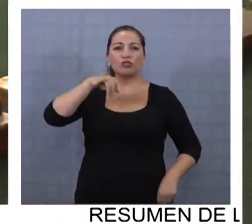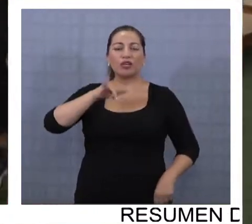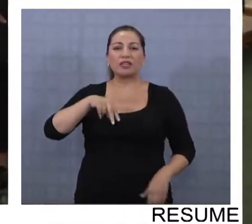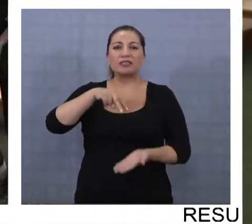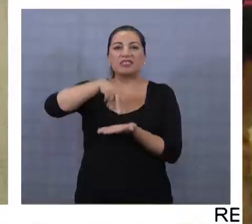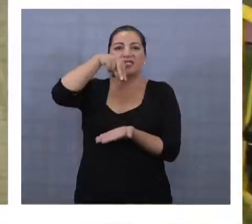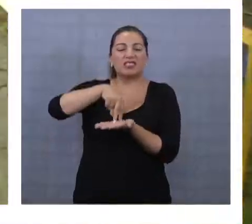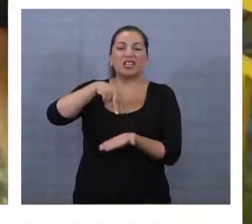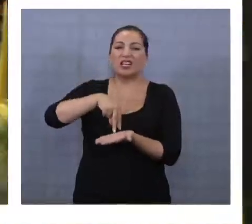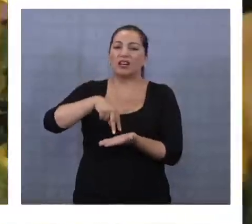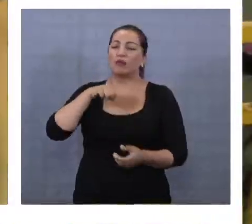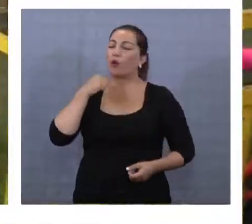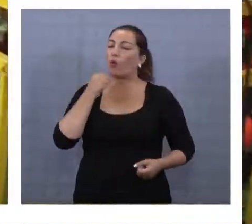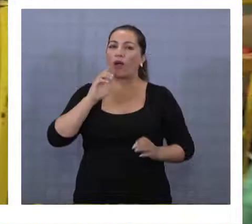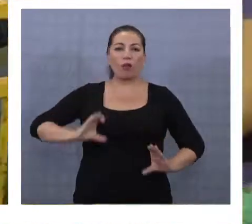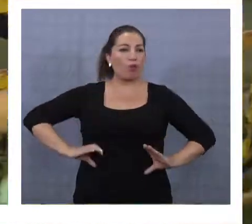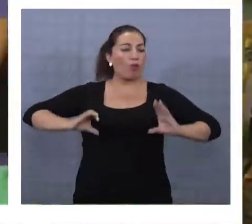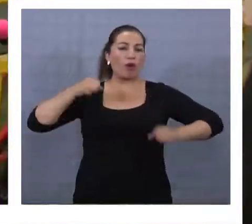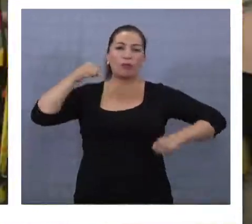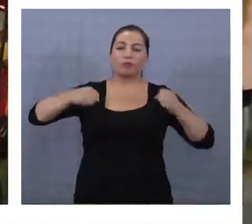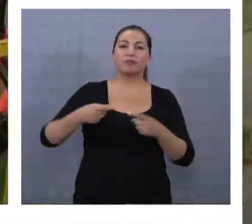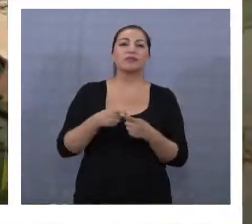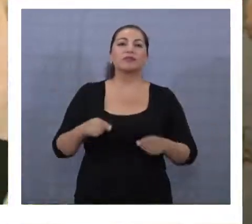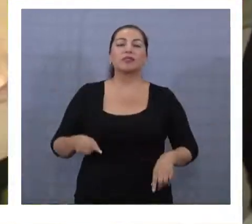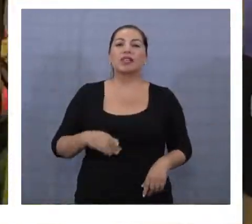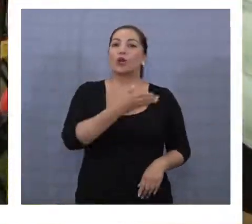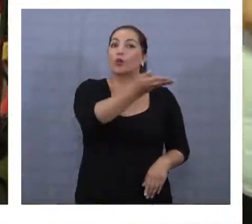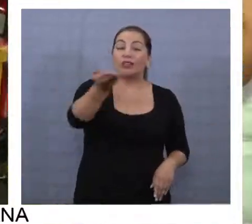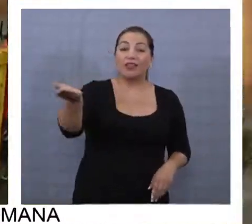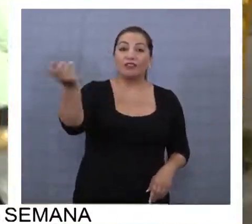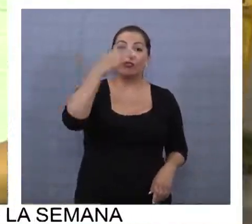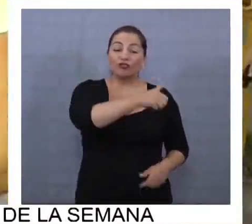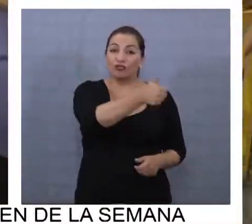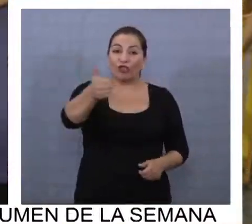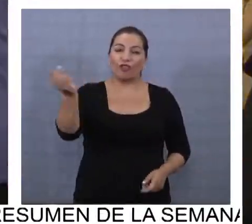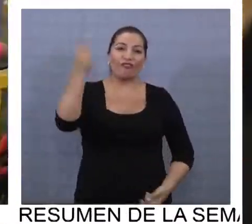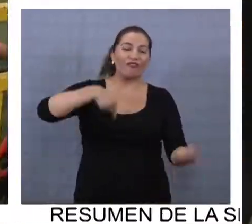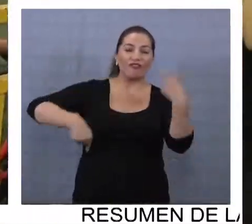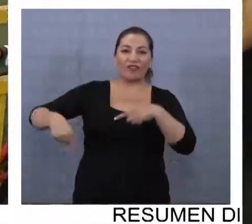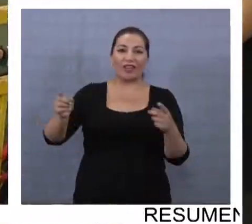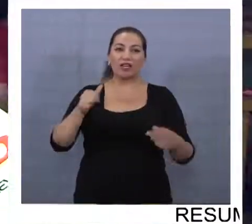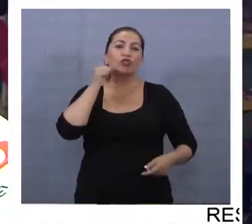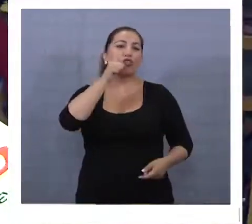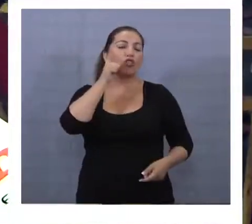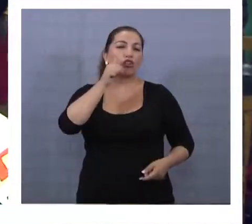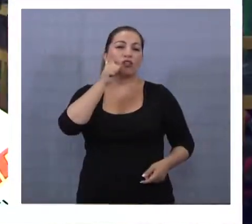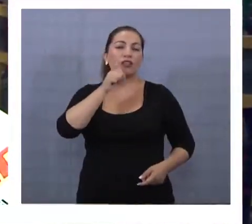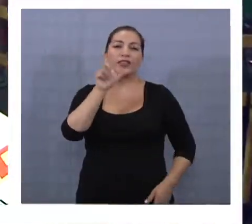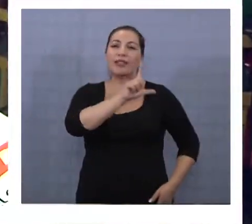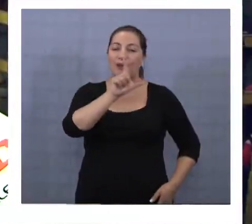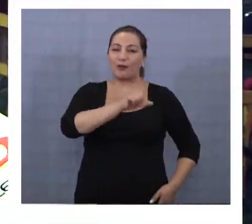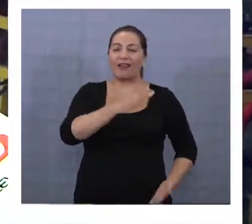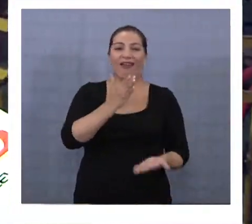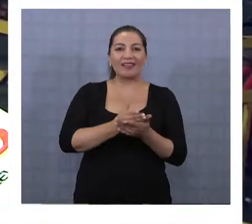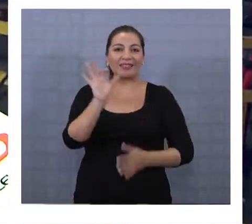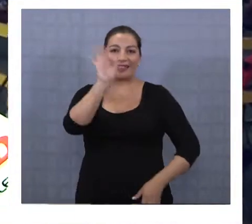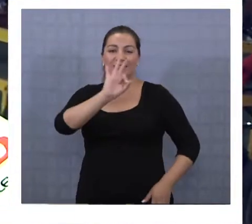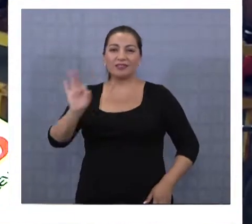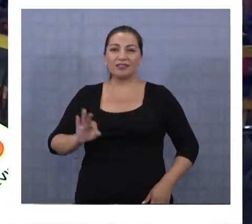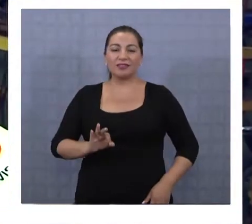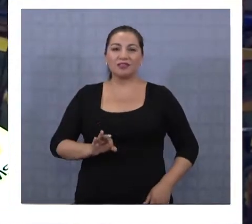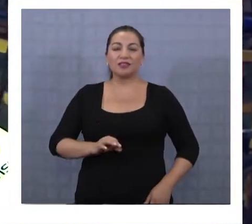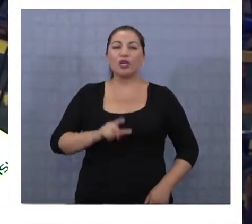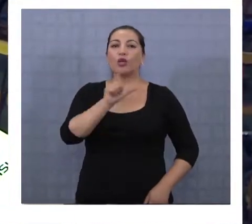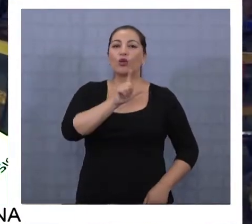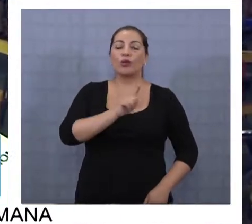jump y entrenamiento funcional. Chicos, vengan todos aquí al gimnasio al aire libre, estamos todos los días, de lunes a sábado,